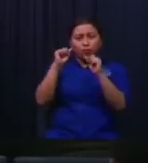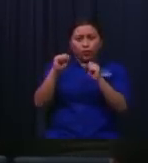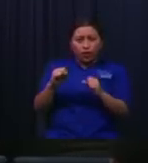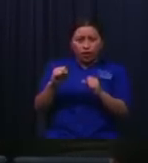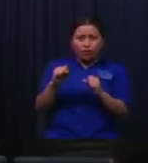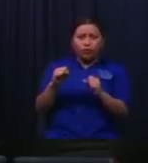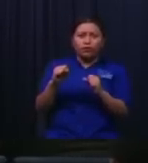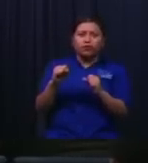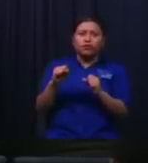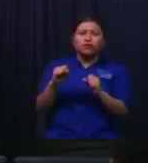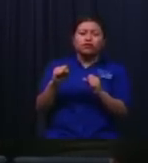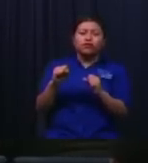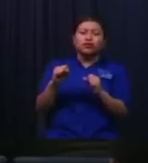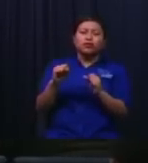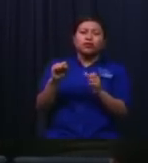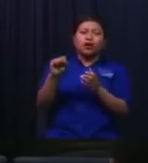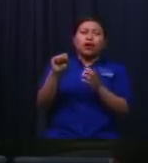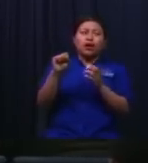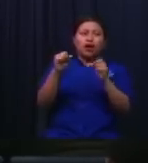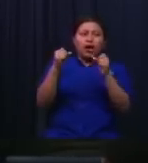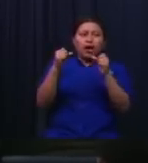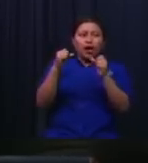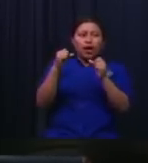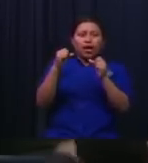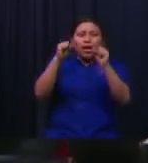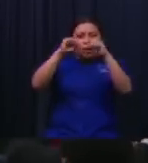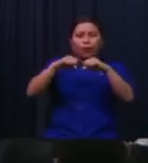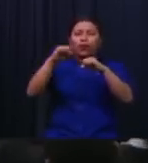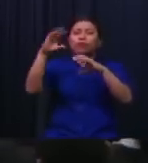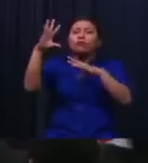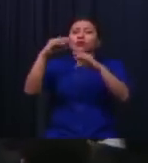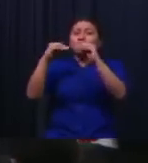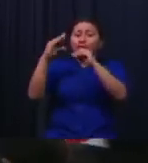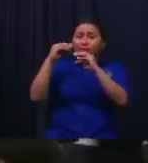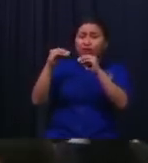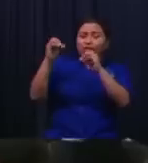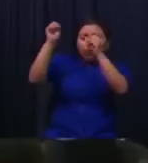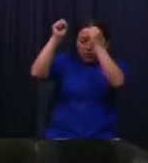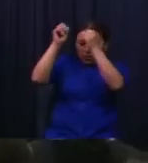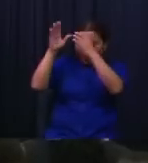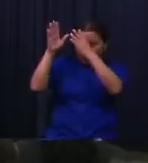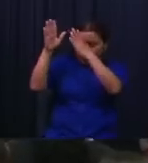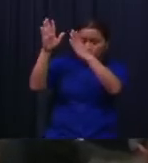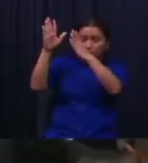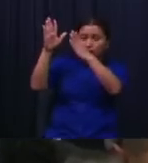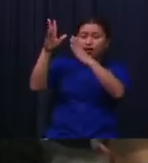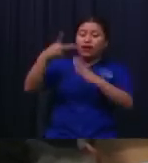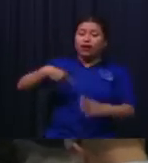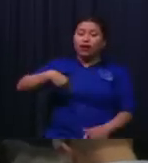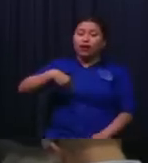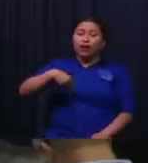casa. Que podamos hablar con sabiduría a nuestro cónyuge, hermano.